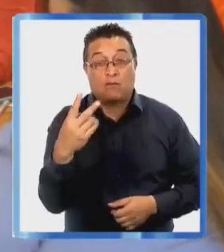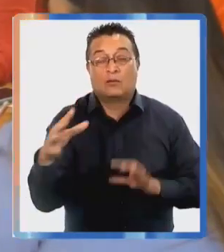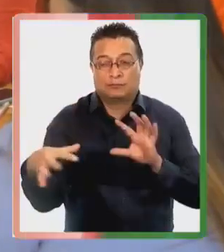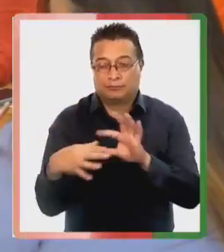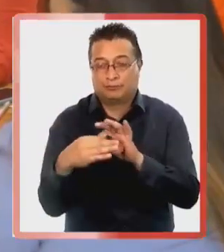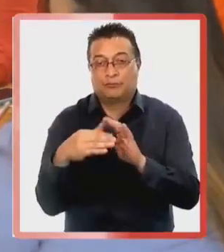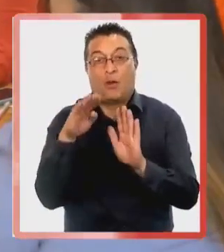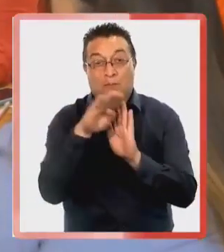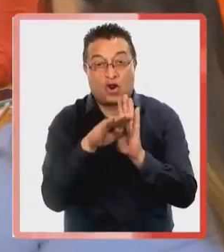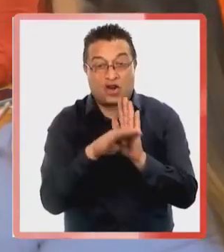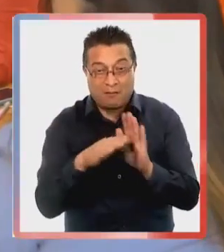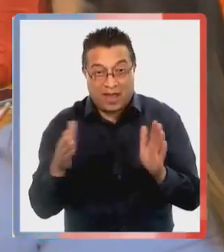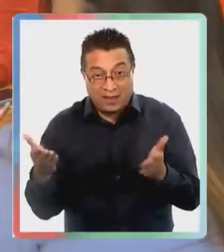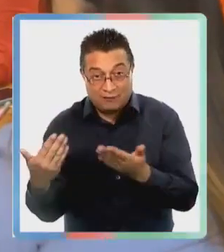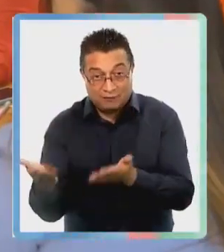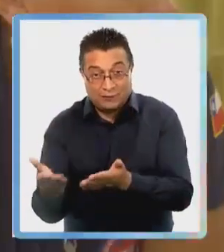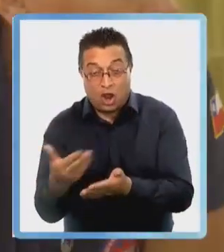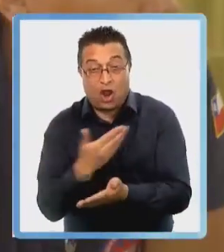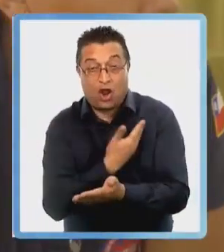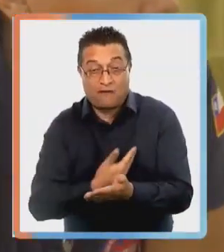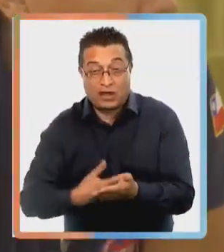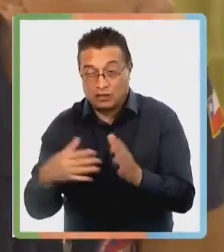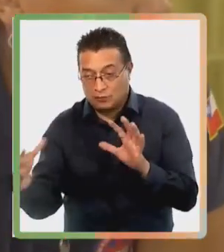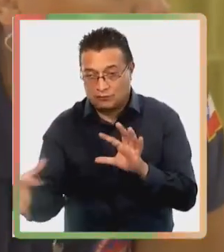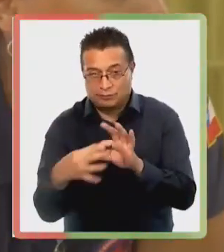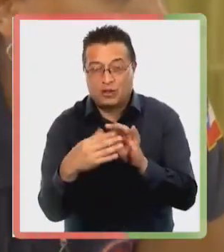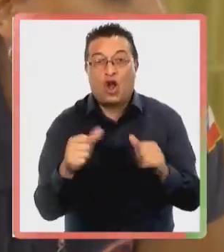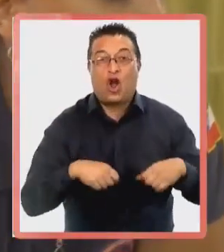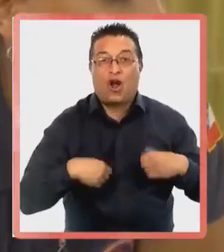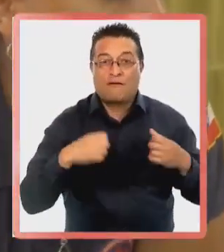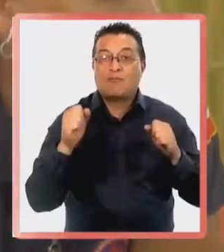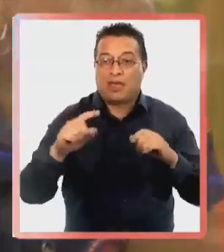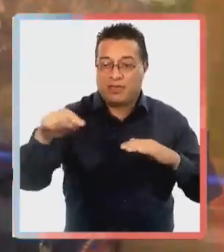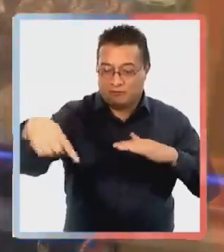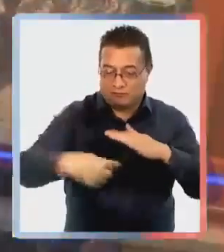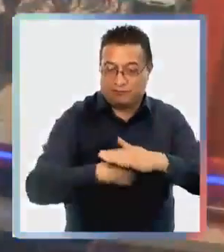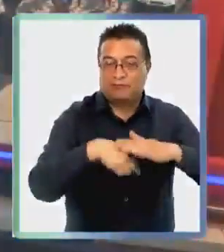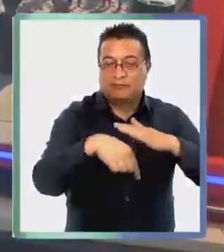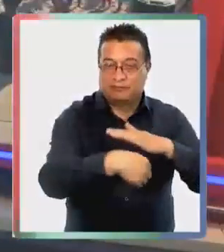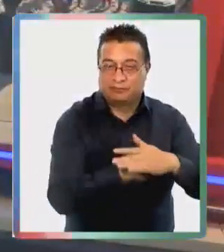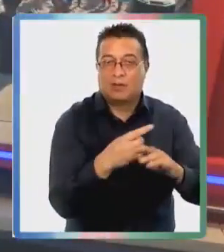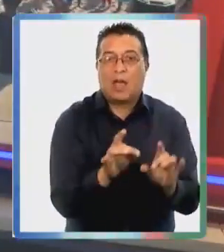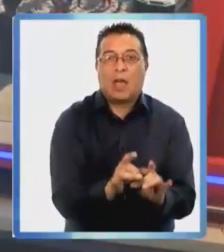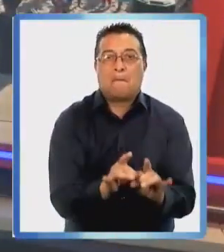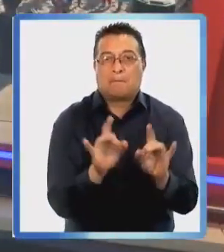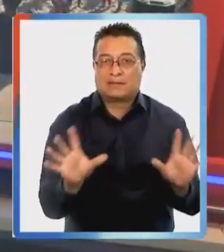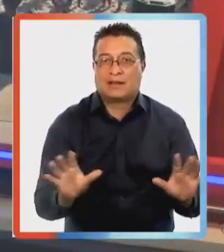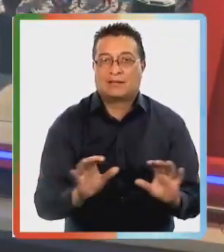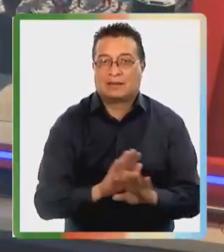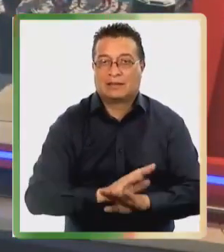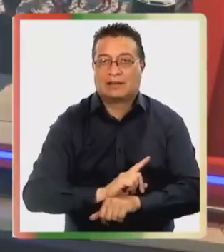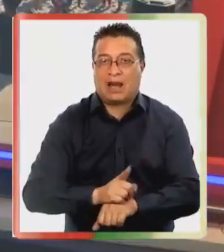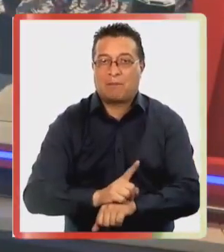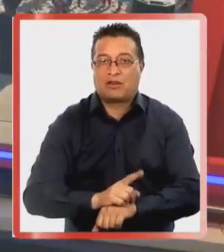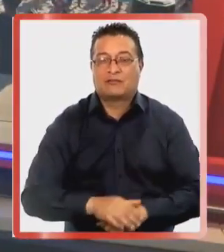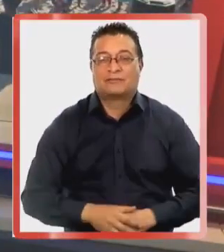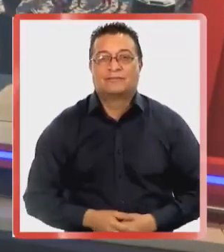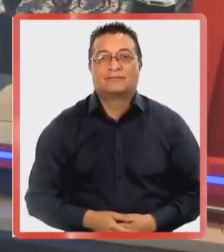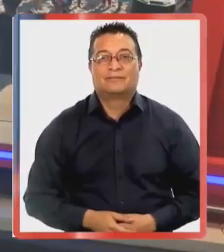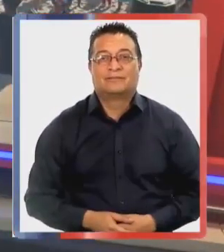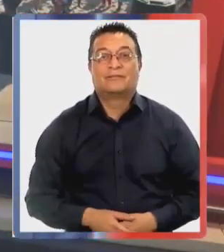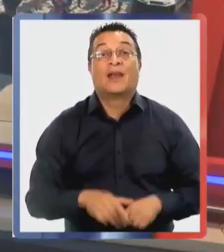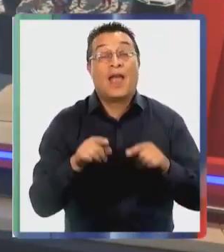gobierno para que los jóvenes puedan acceder de forma expedita. En la región de Valparaíso, para cerrar el verano y